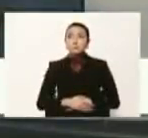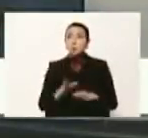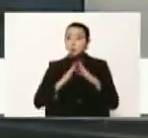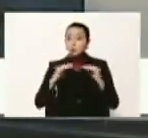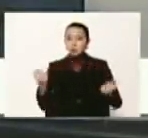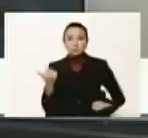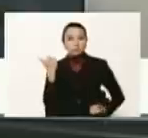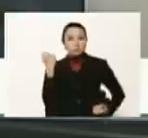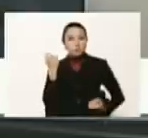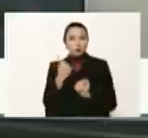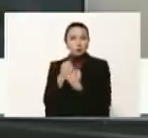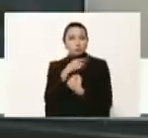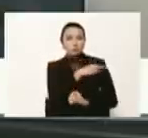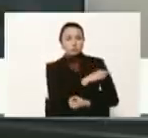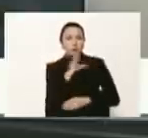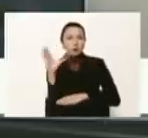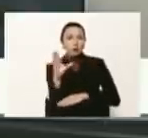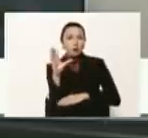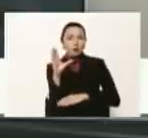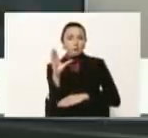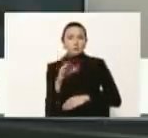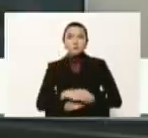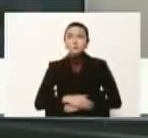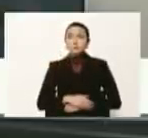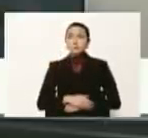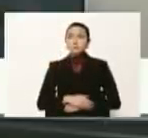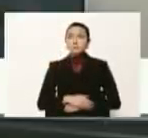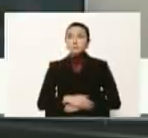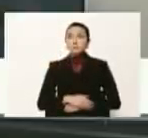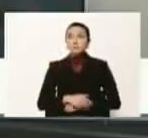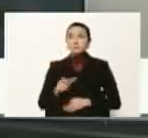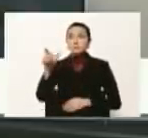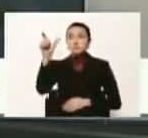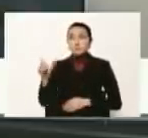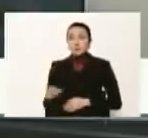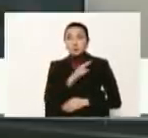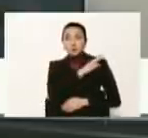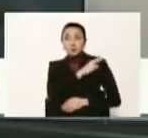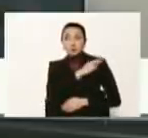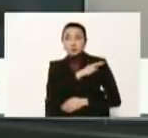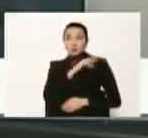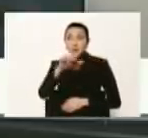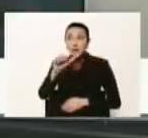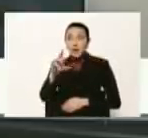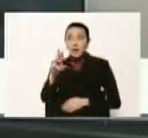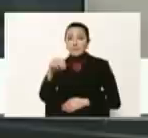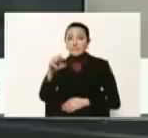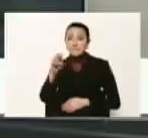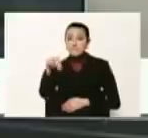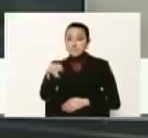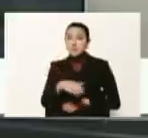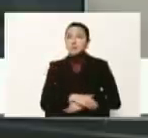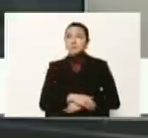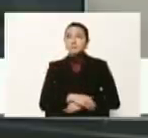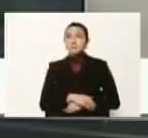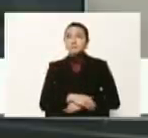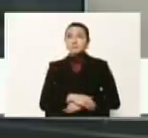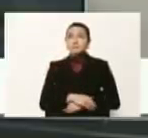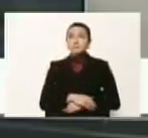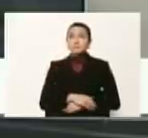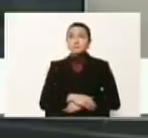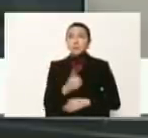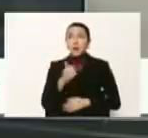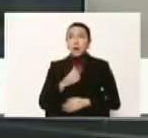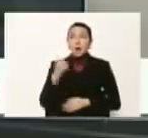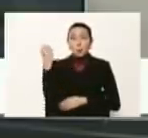apoyo de Colombia. Ya la almirante en jefe, Carmen Meléndez, y el mayor general Estrada